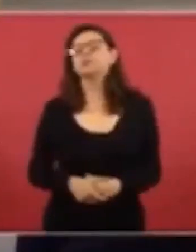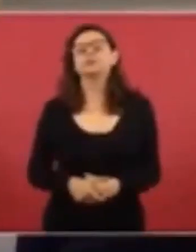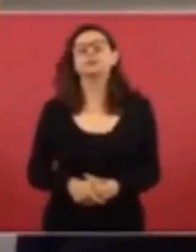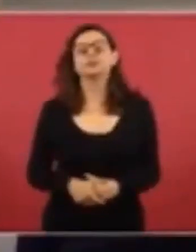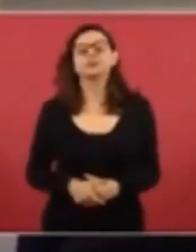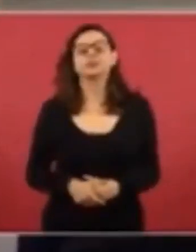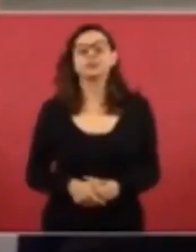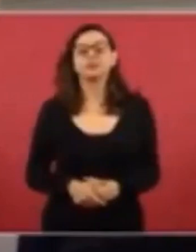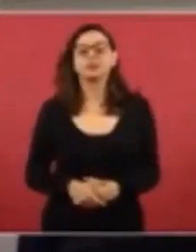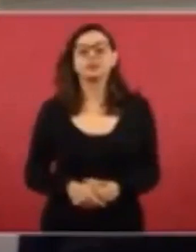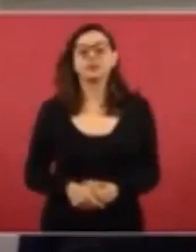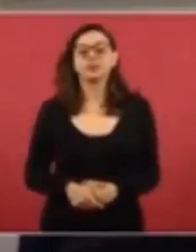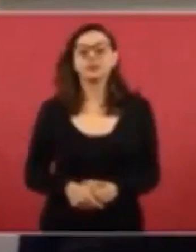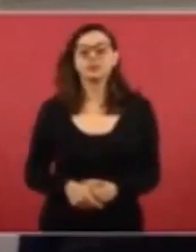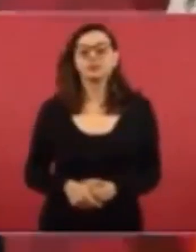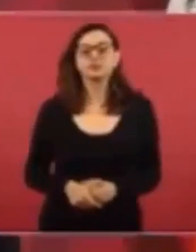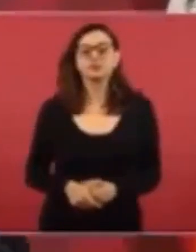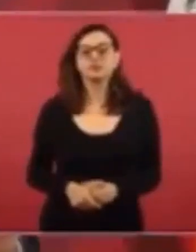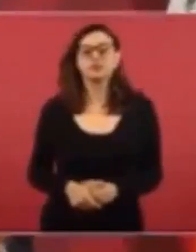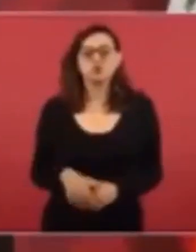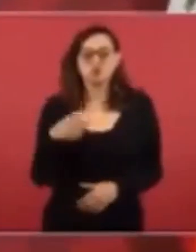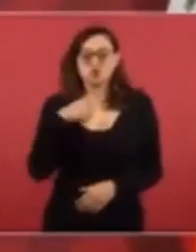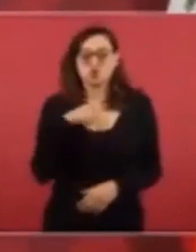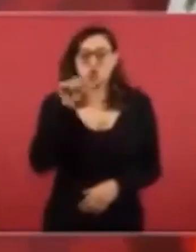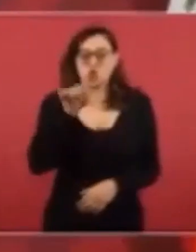Lo hago porque